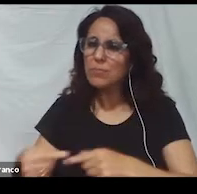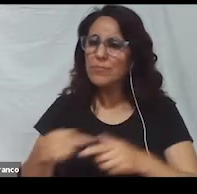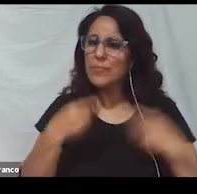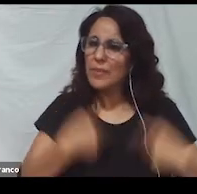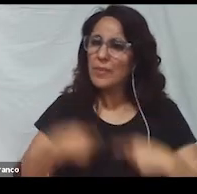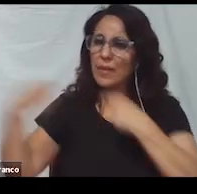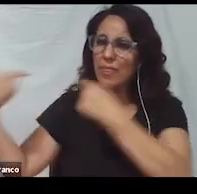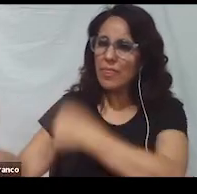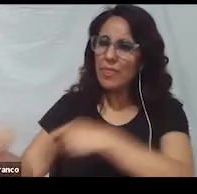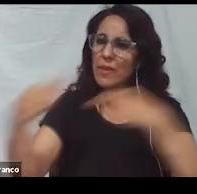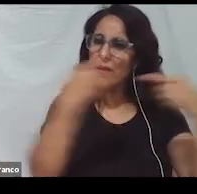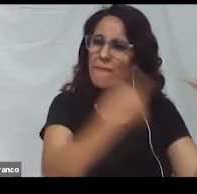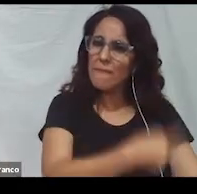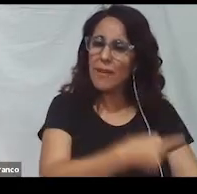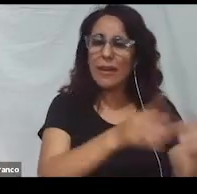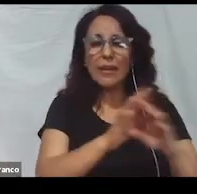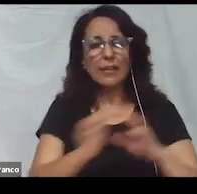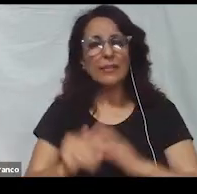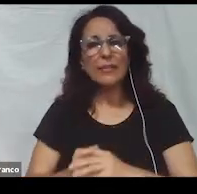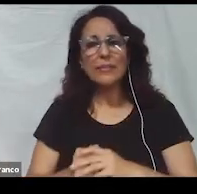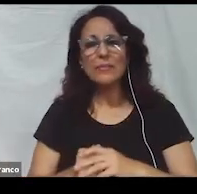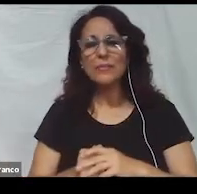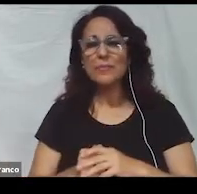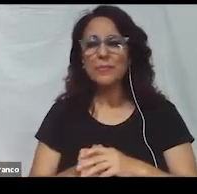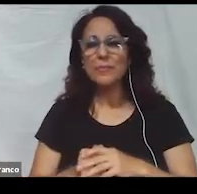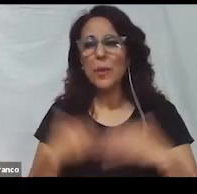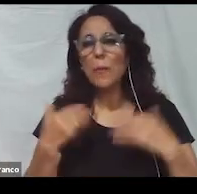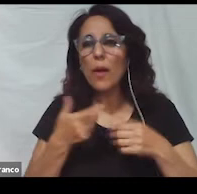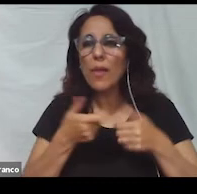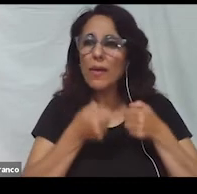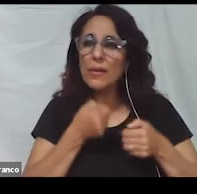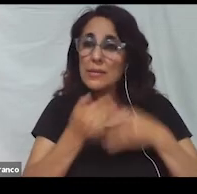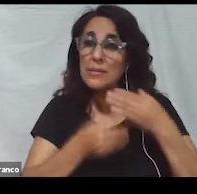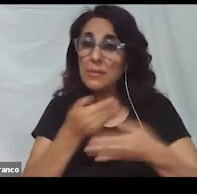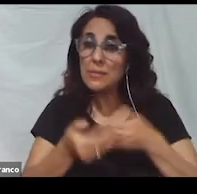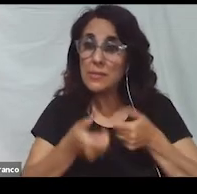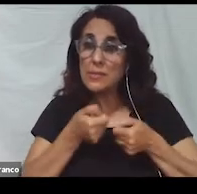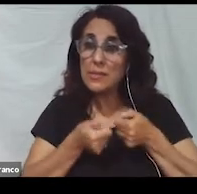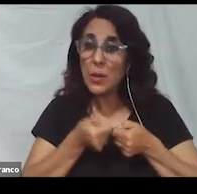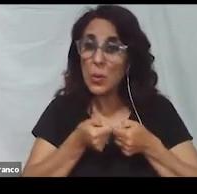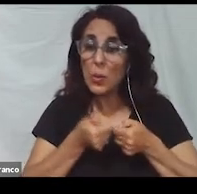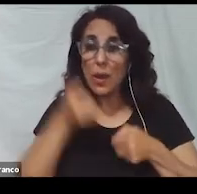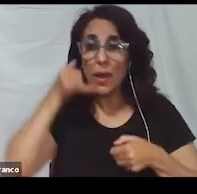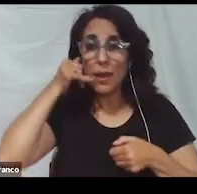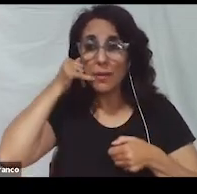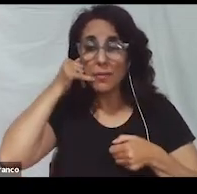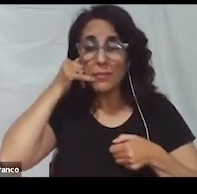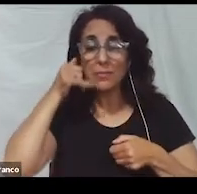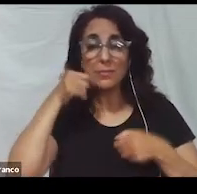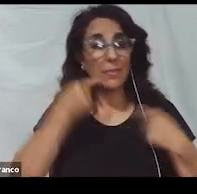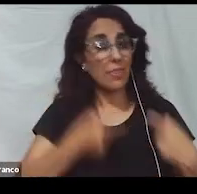las personas que tienen discapacidad, dependiendo de qué discapacidad tengan, pueden utilizar el celular de otra manera. ¿Y esto por qué es